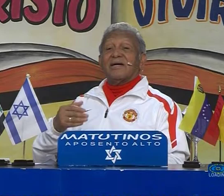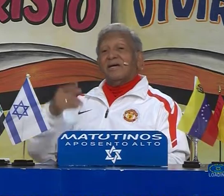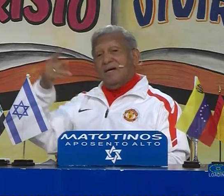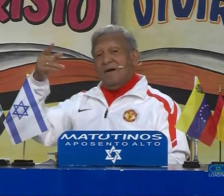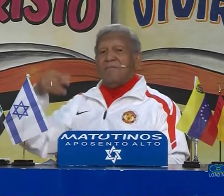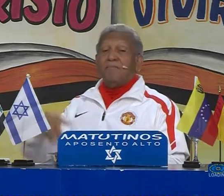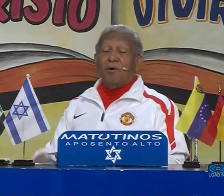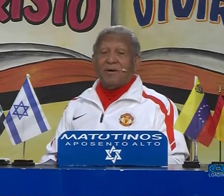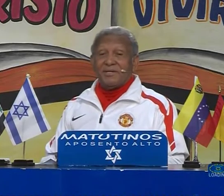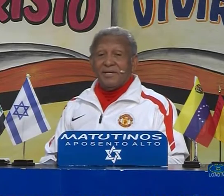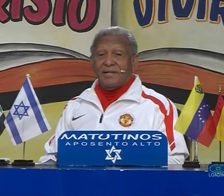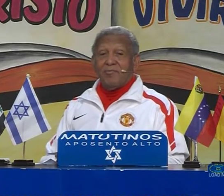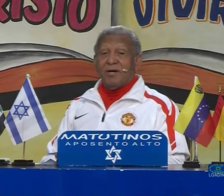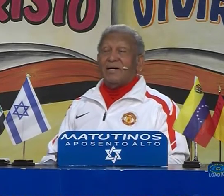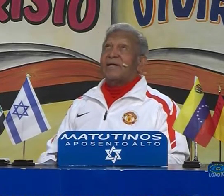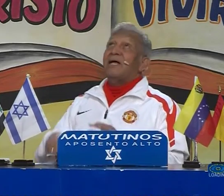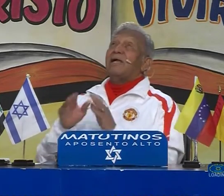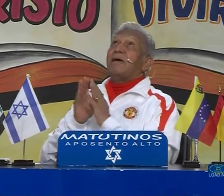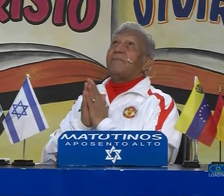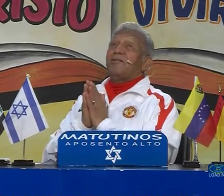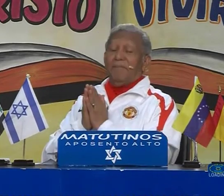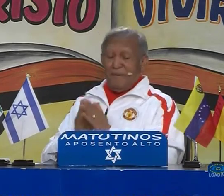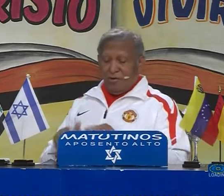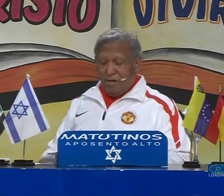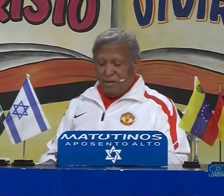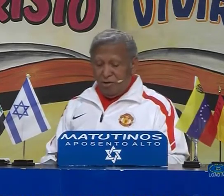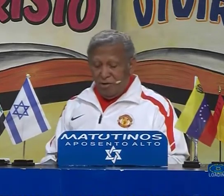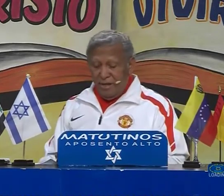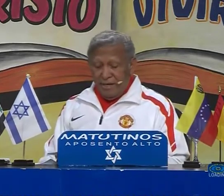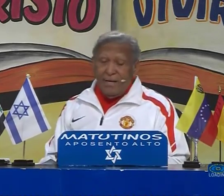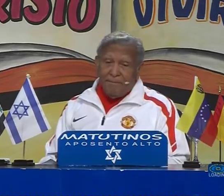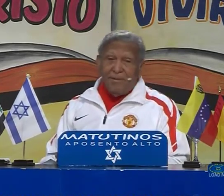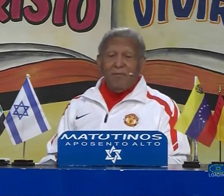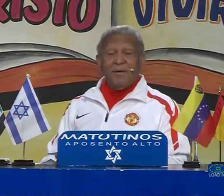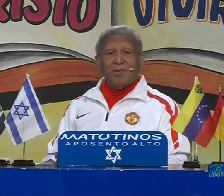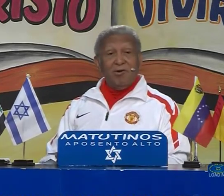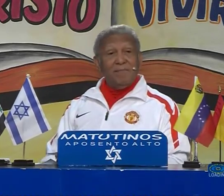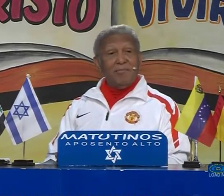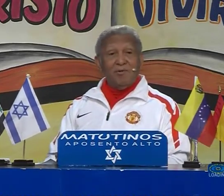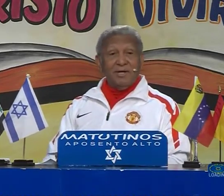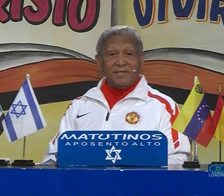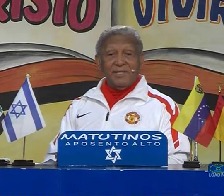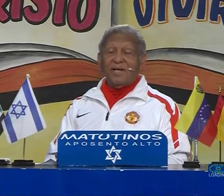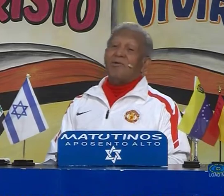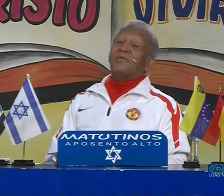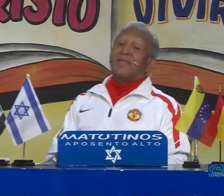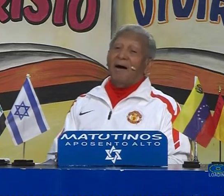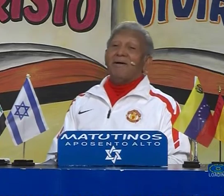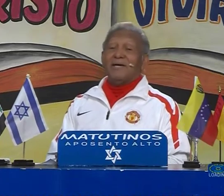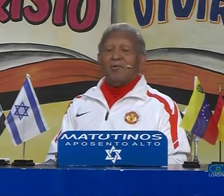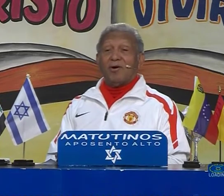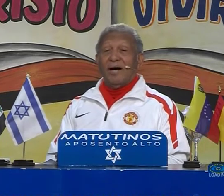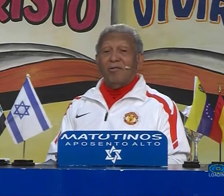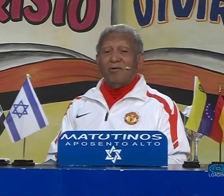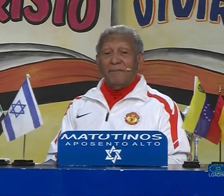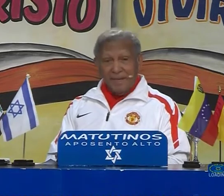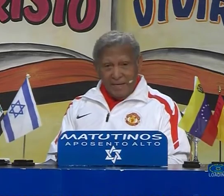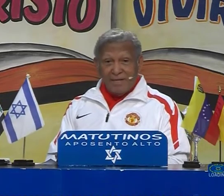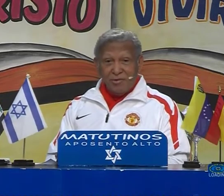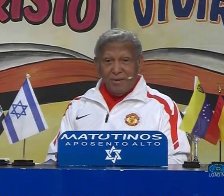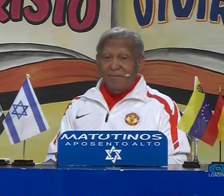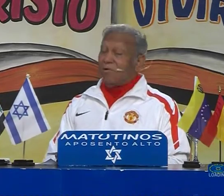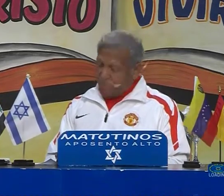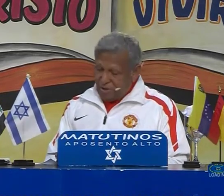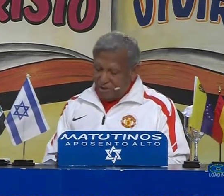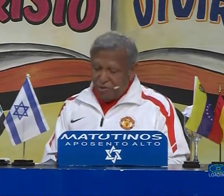atiende aquí es mi pobrecita mujer. Le pido perdón a Dios y le pido perdón a mi mujercita, yo estaba equivocado.